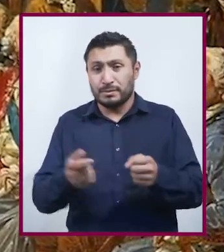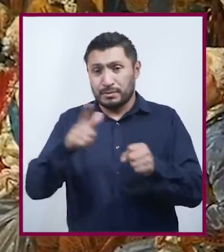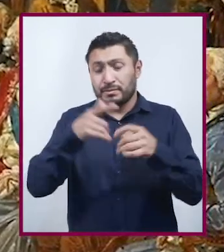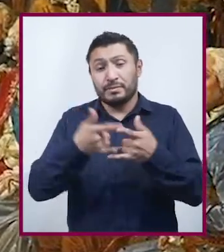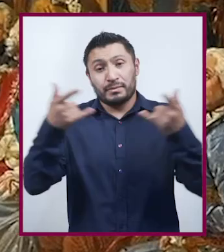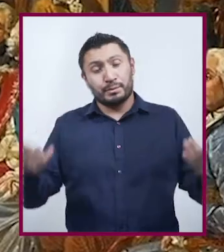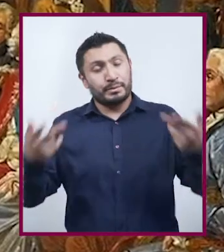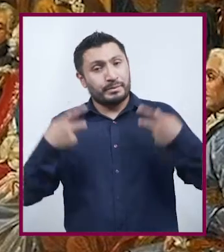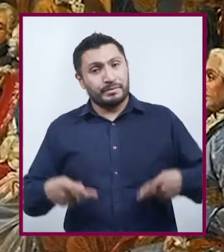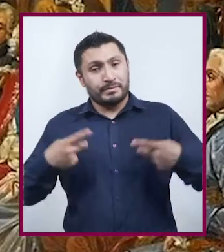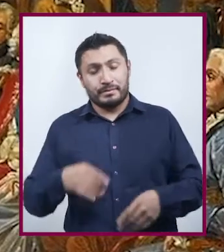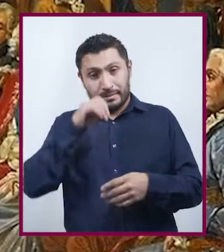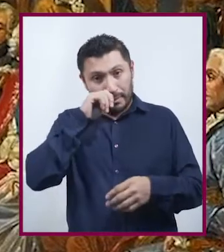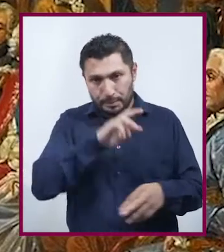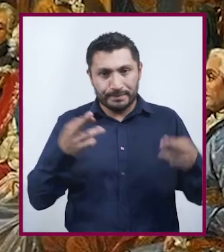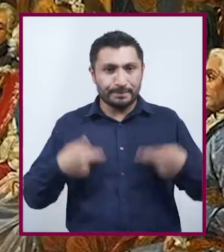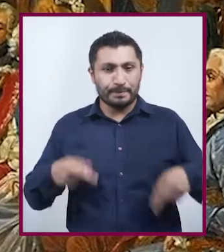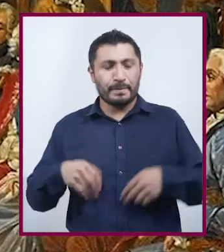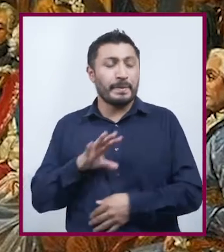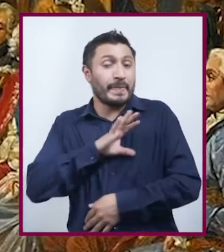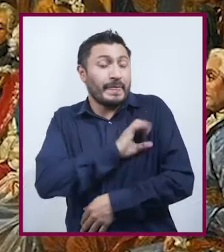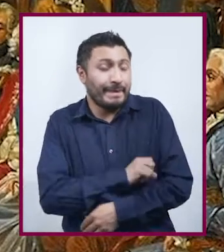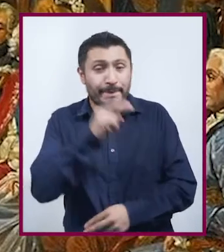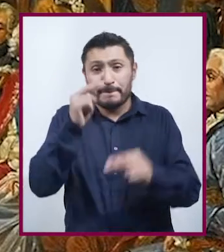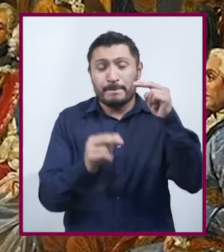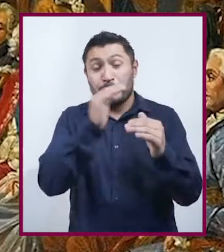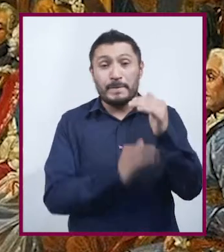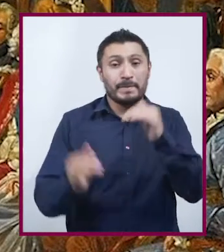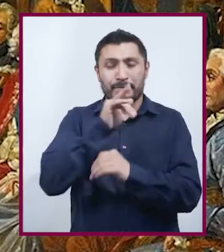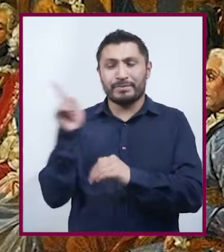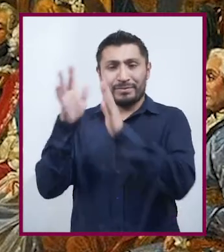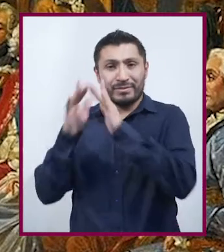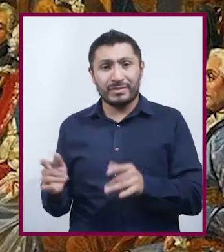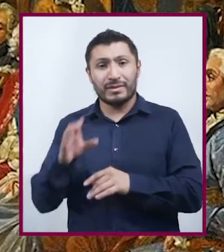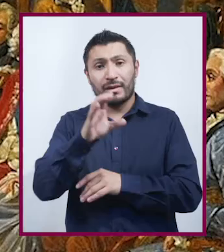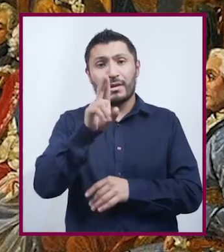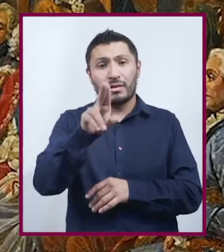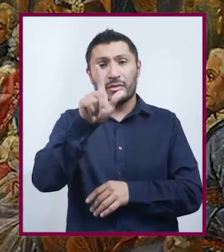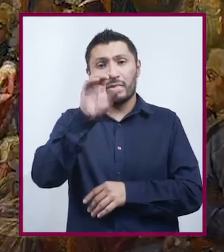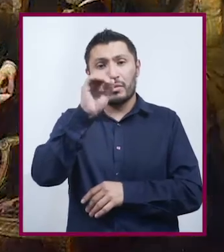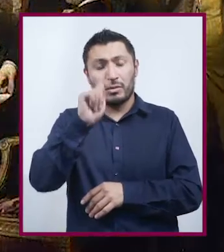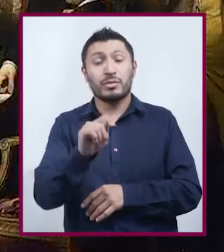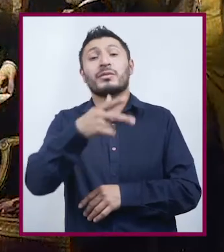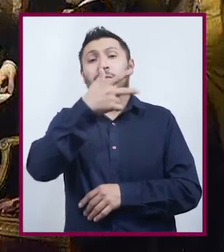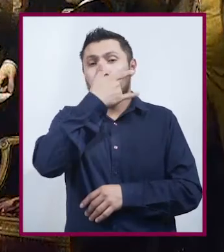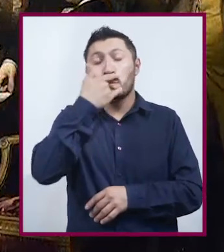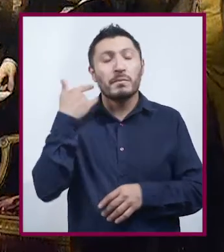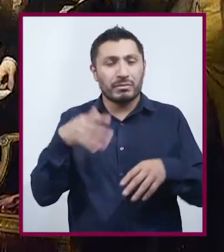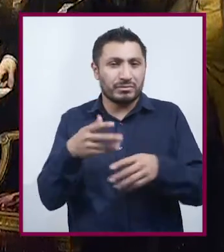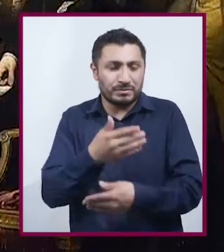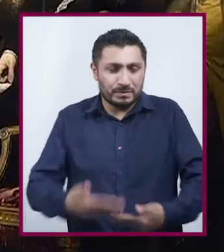social de la historia de la humanidad, la vestimenta favorita de las clases altas de Francia fue el culotte, un calzón corto